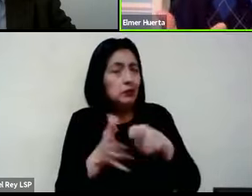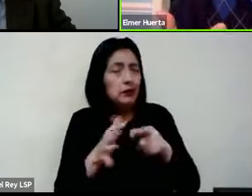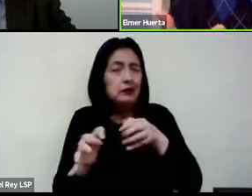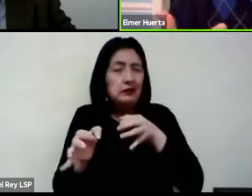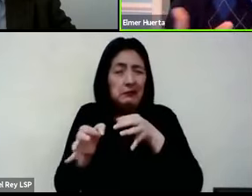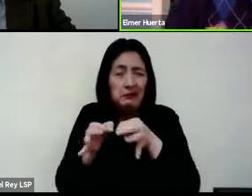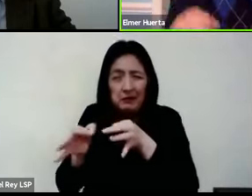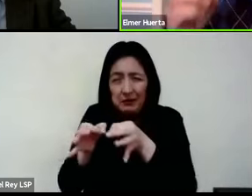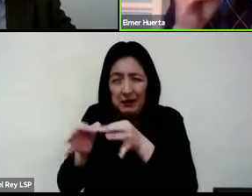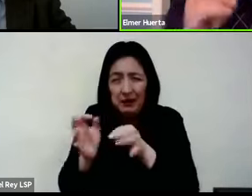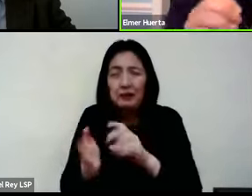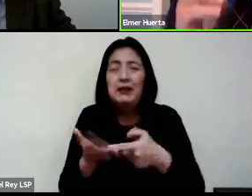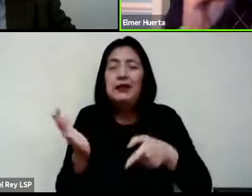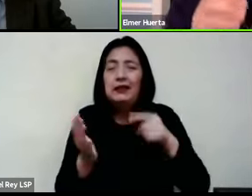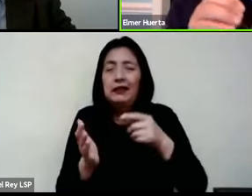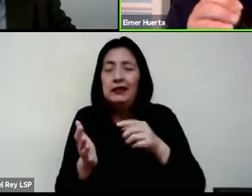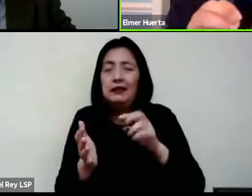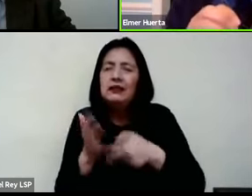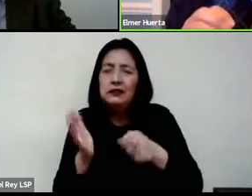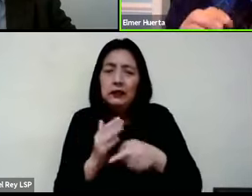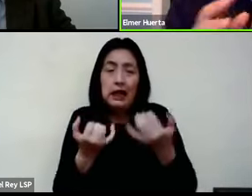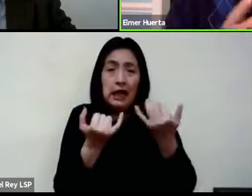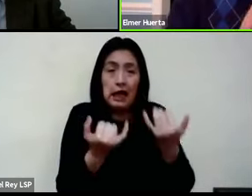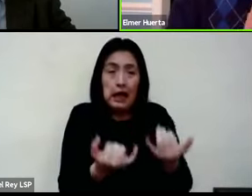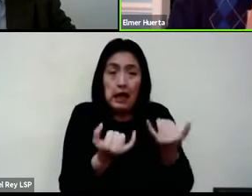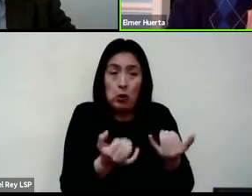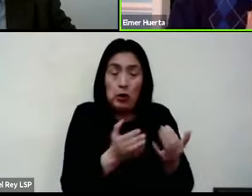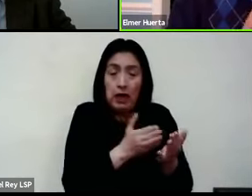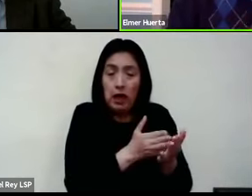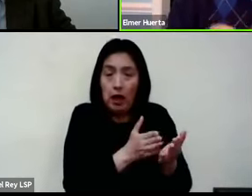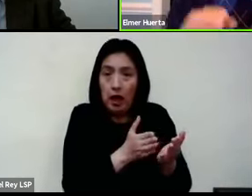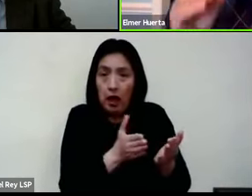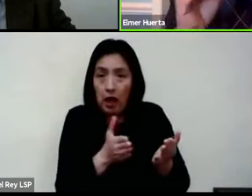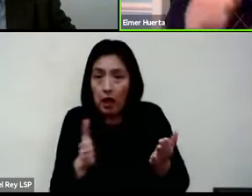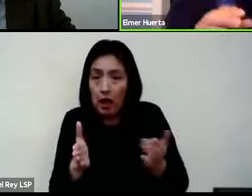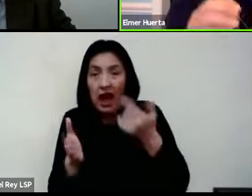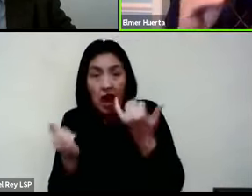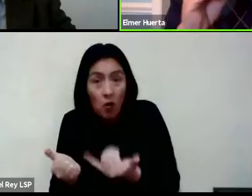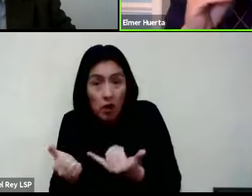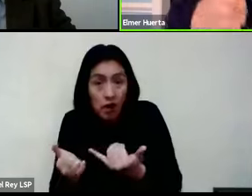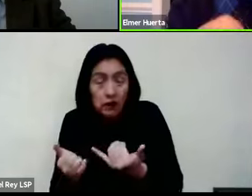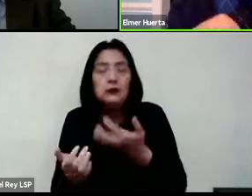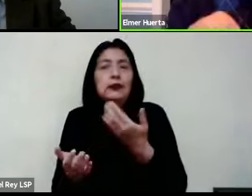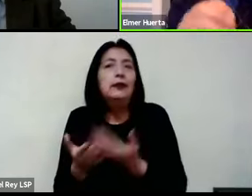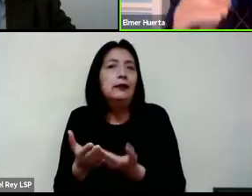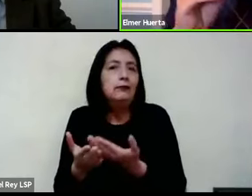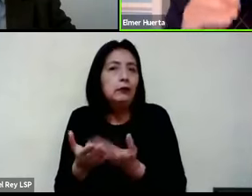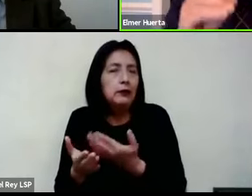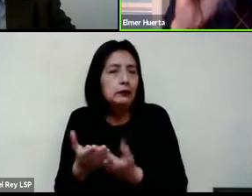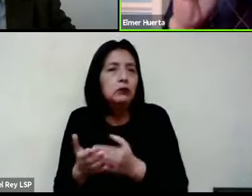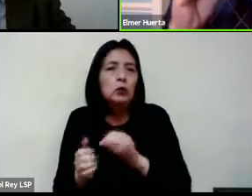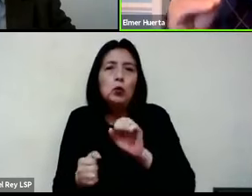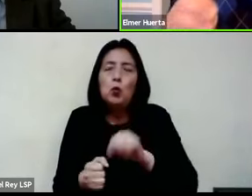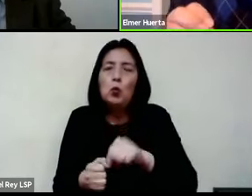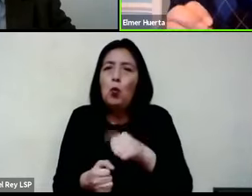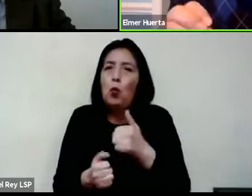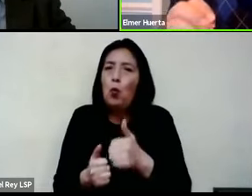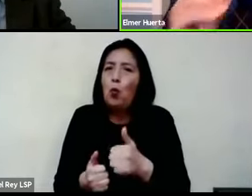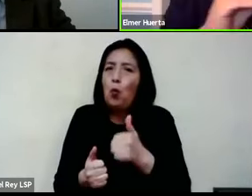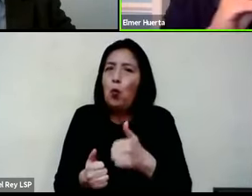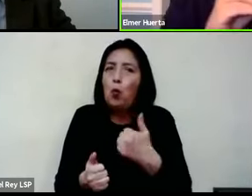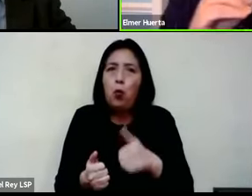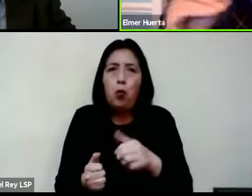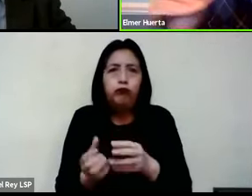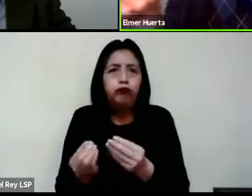para prevención, que hasta este momento se ha demostrado que es muy eficientemente